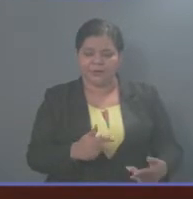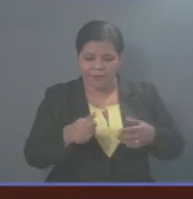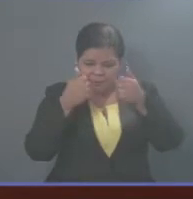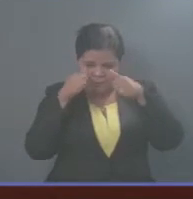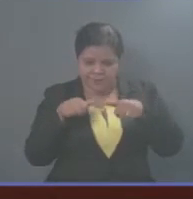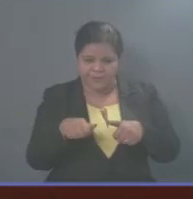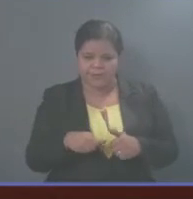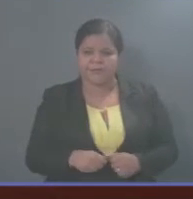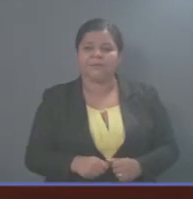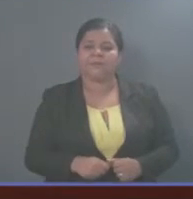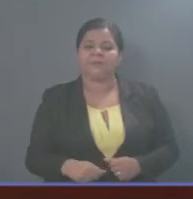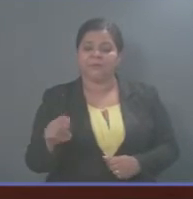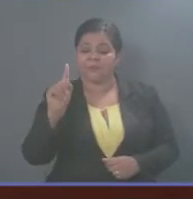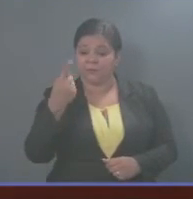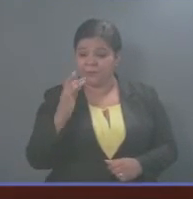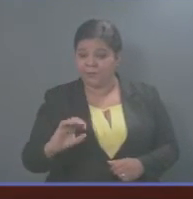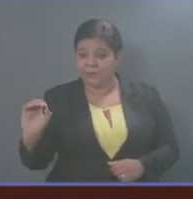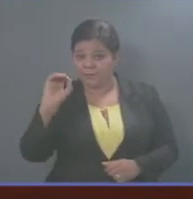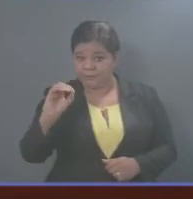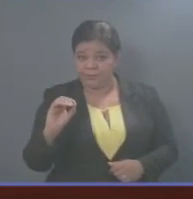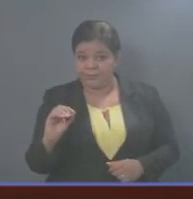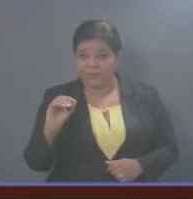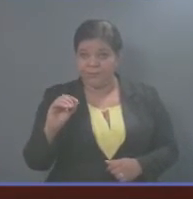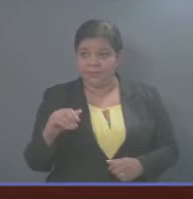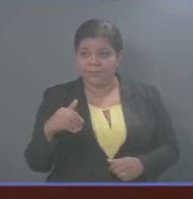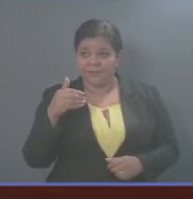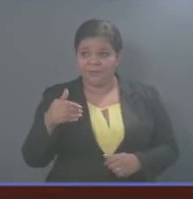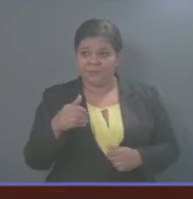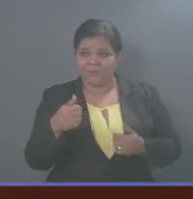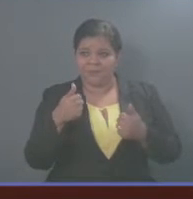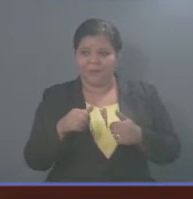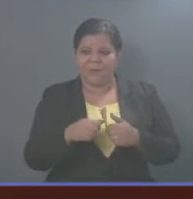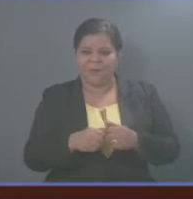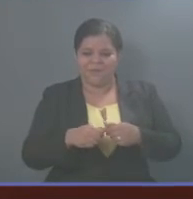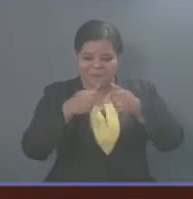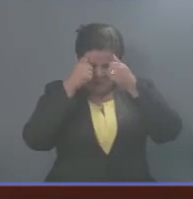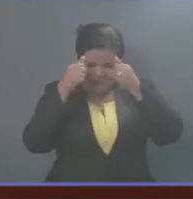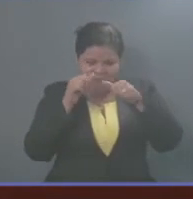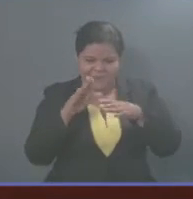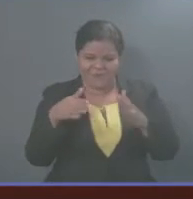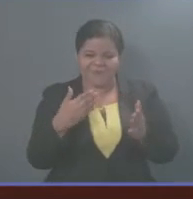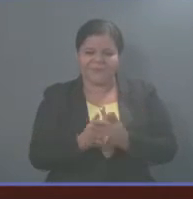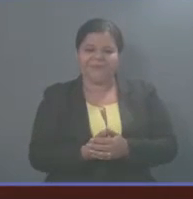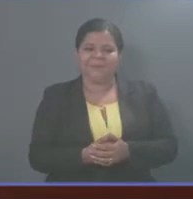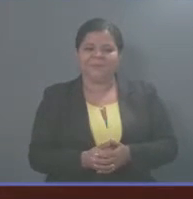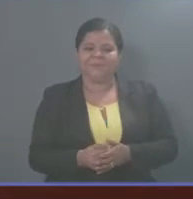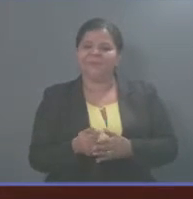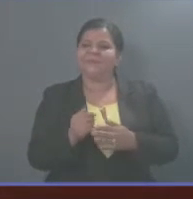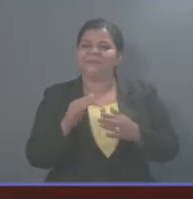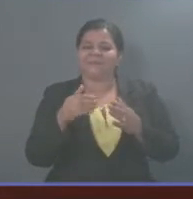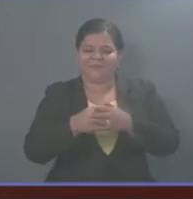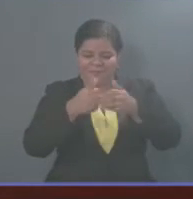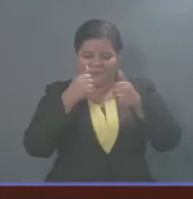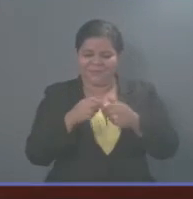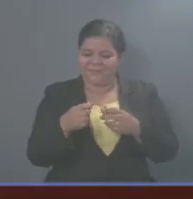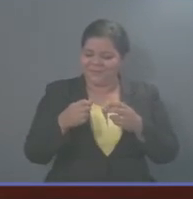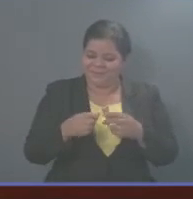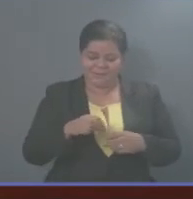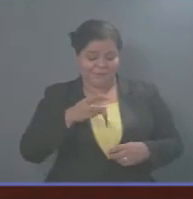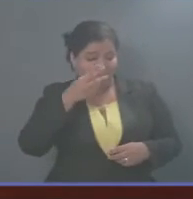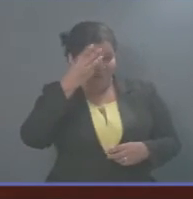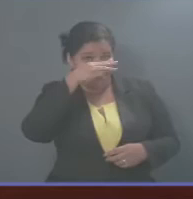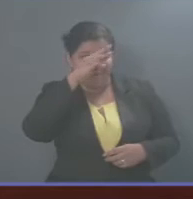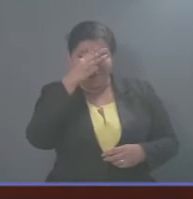El 21 de octubre del 2019 se recibió a la jefa de la División de América Central, México y el